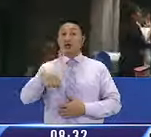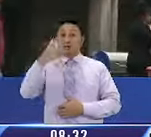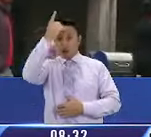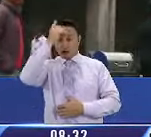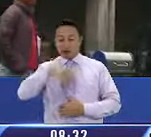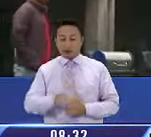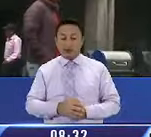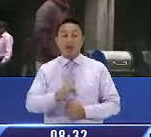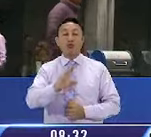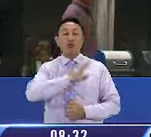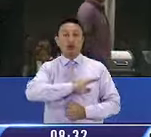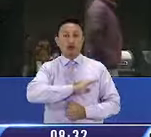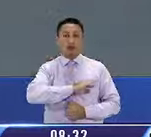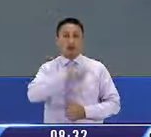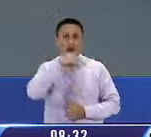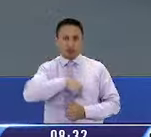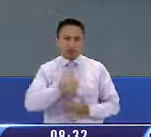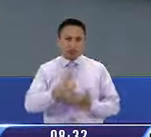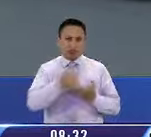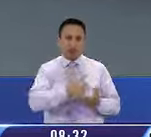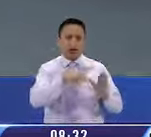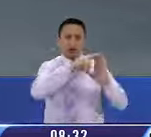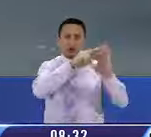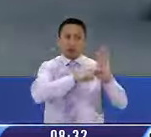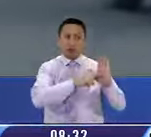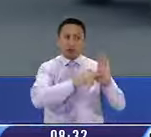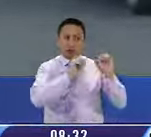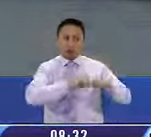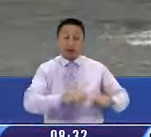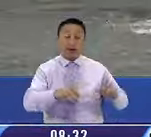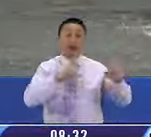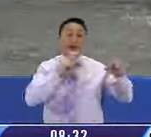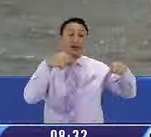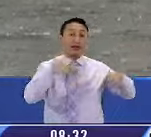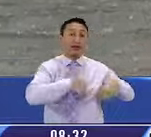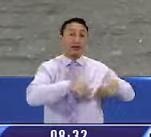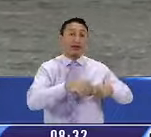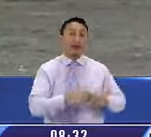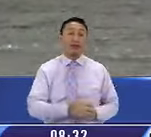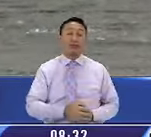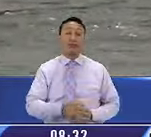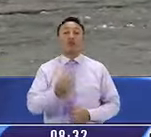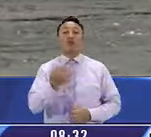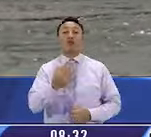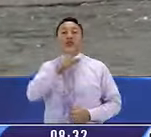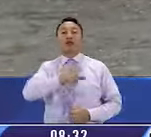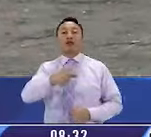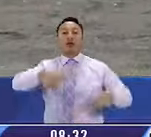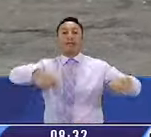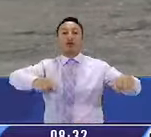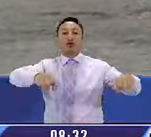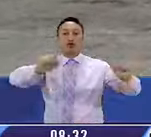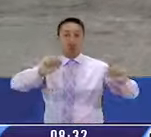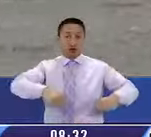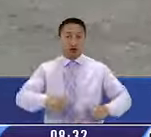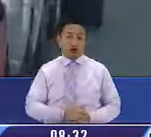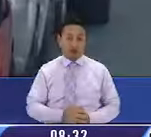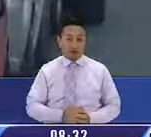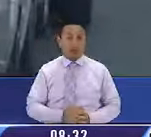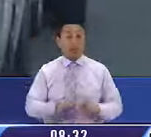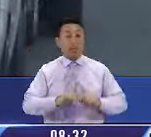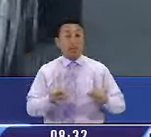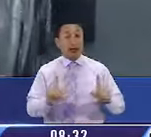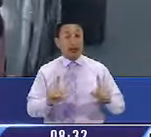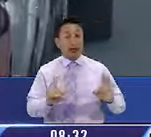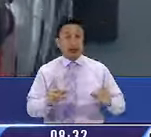faculta a los municipios a establecer una normativa relacionada con la capacidad de pasajeros en las motocicletas bajo ciertas